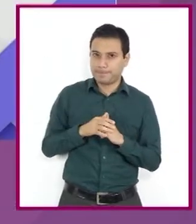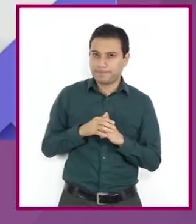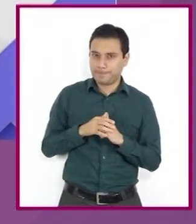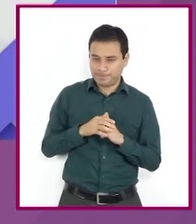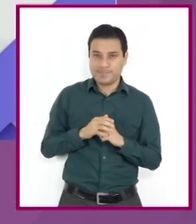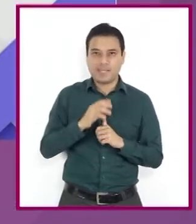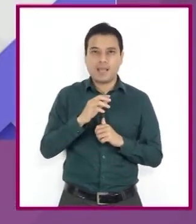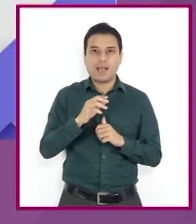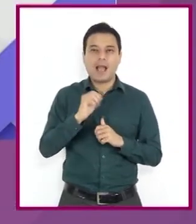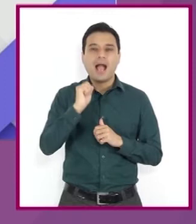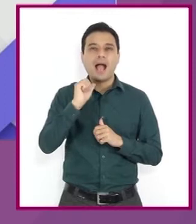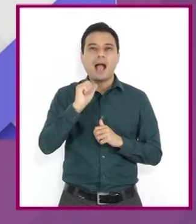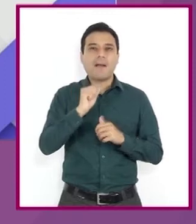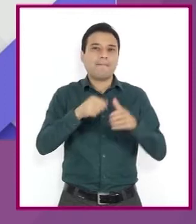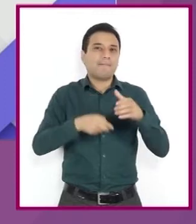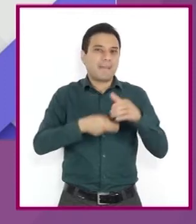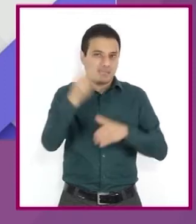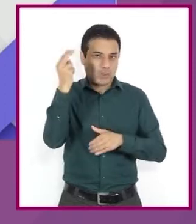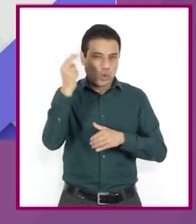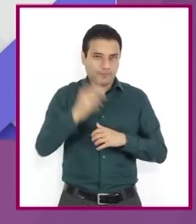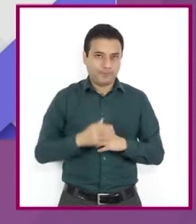vacío,